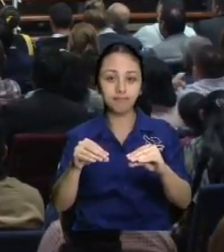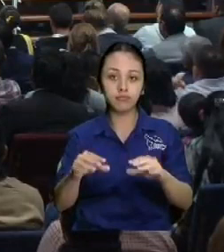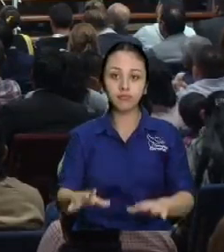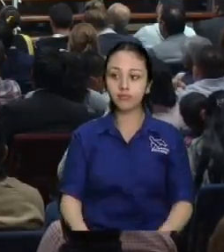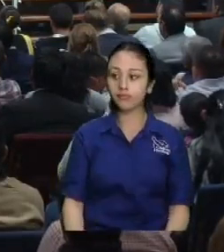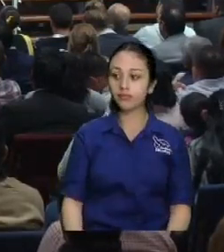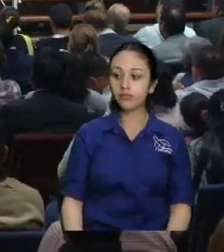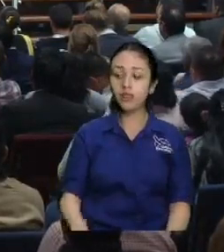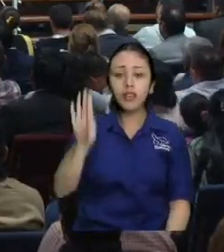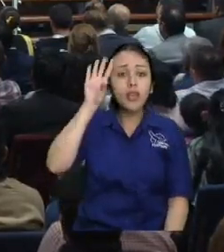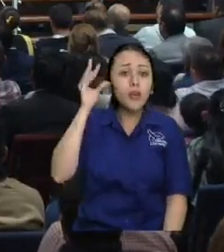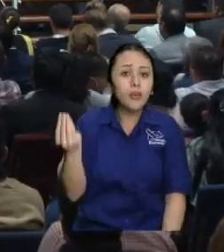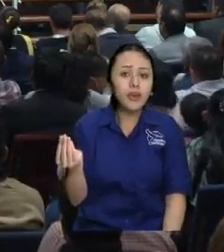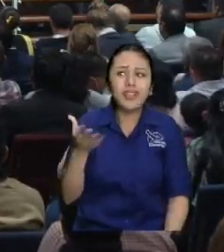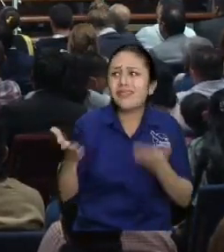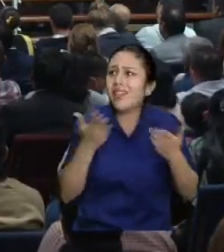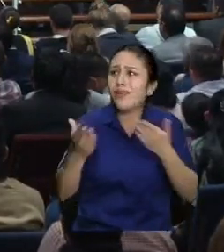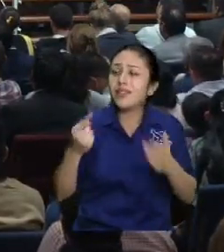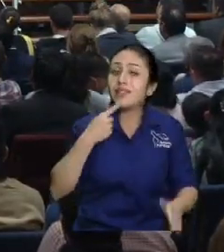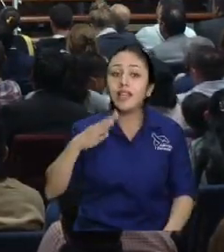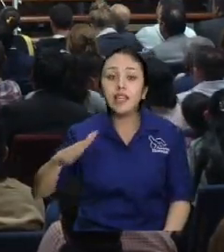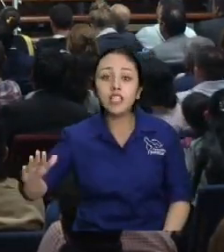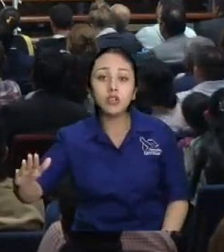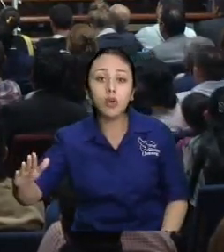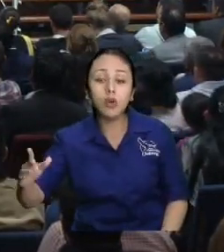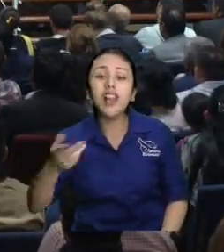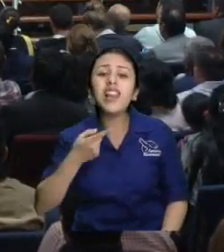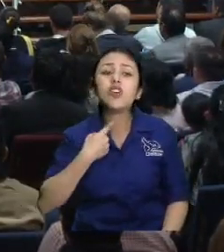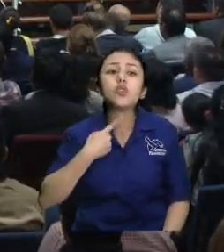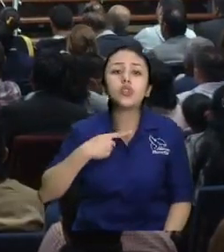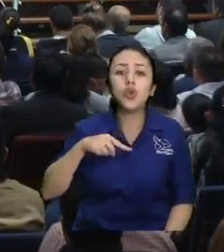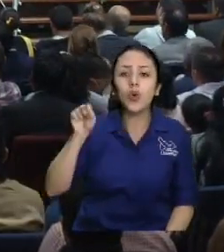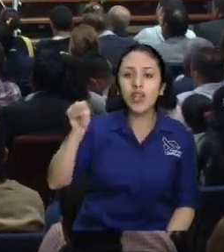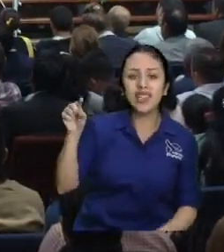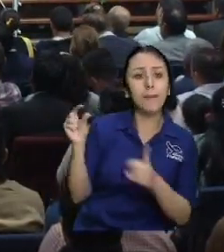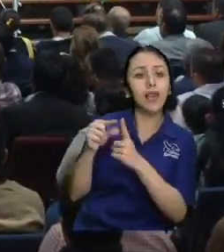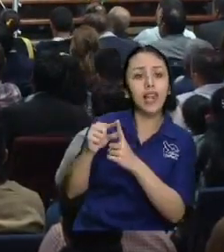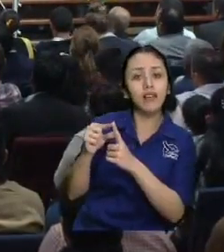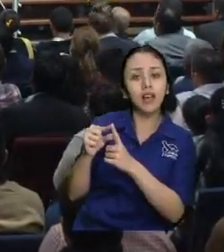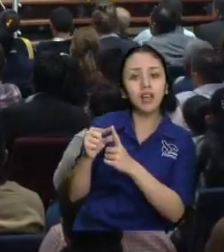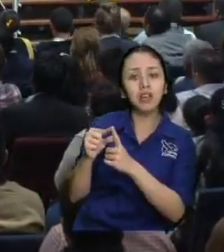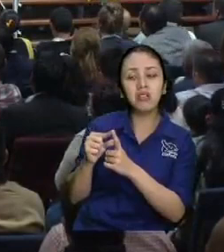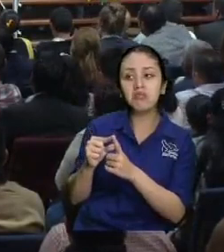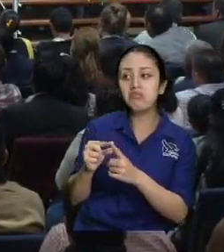la palabrita que dijeron sus amigos de la vecindad? Y venía repitiéndola.